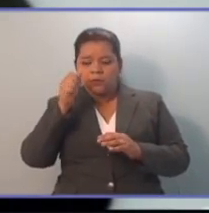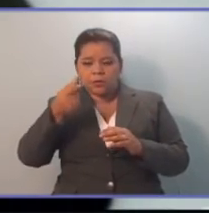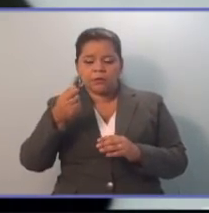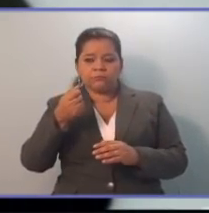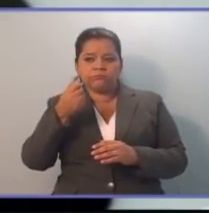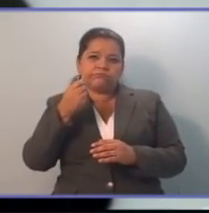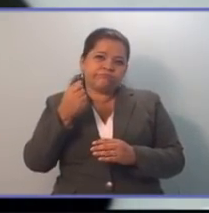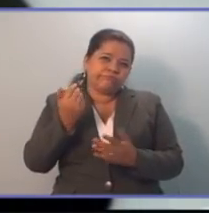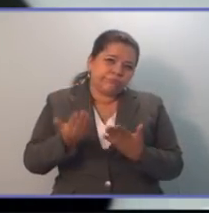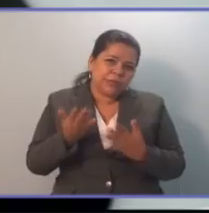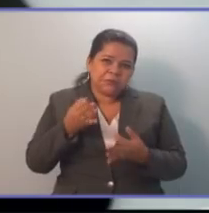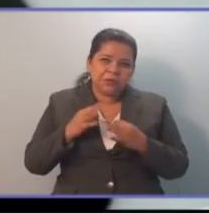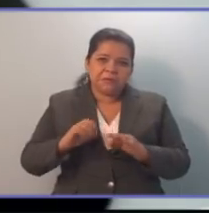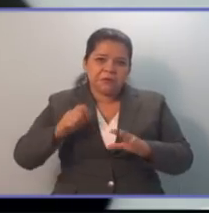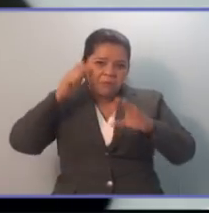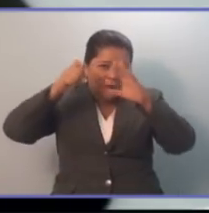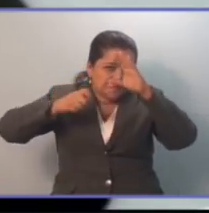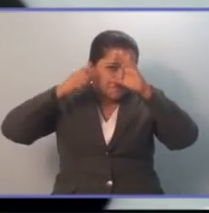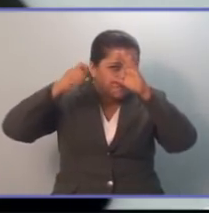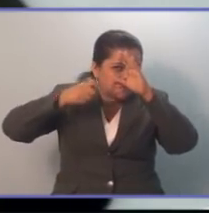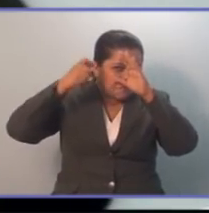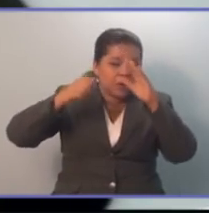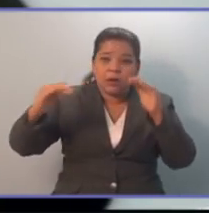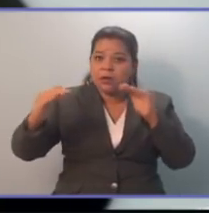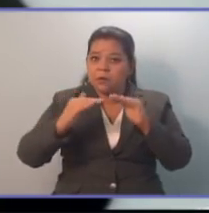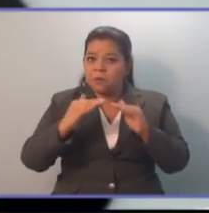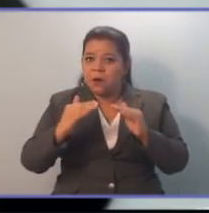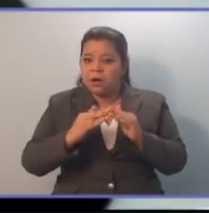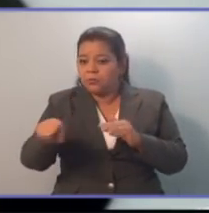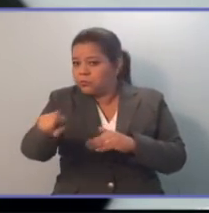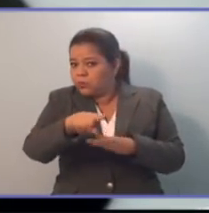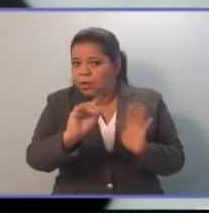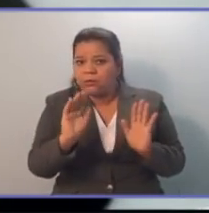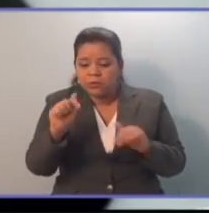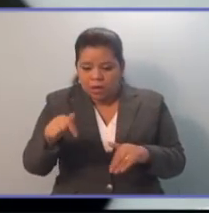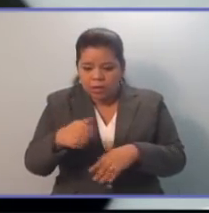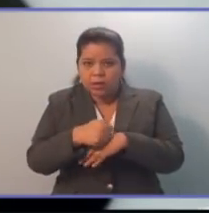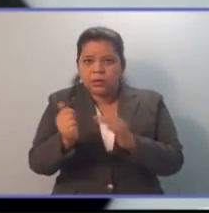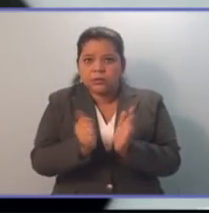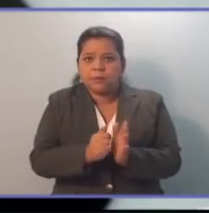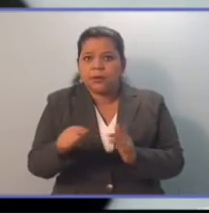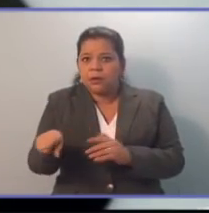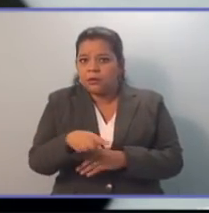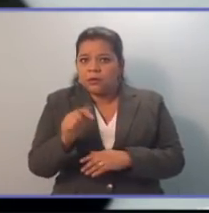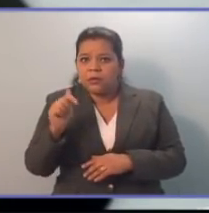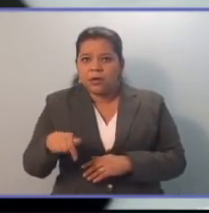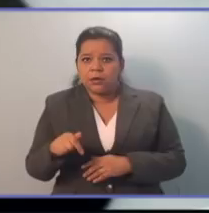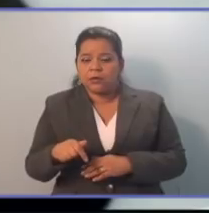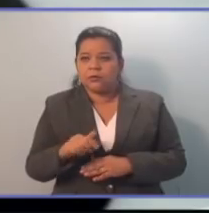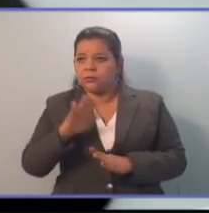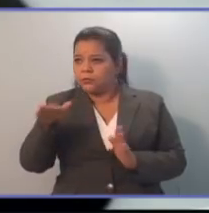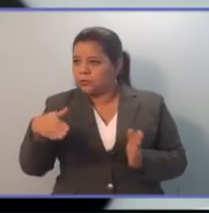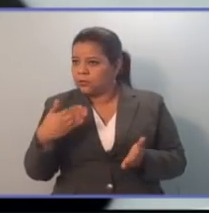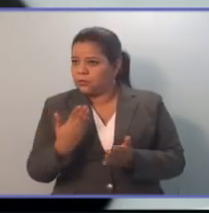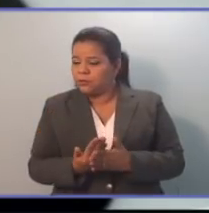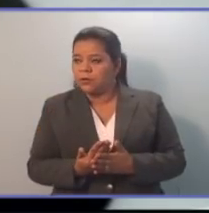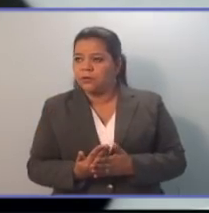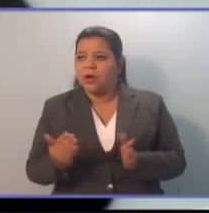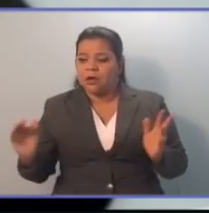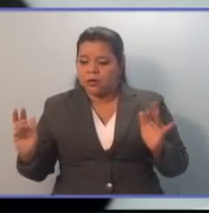transmisión, así como por cierto lo tienen ustedes, de todo el